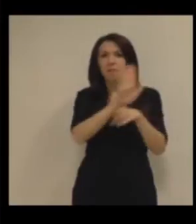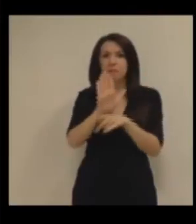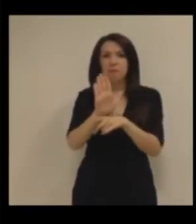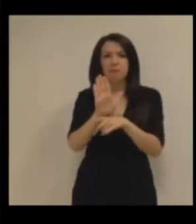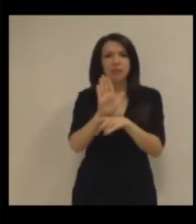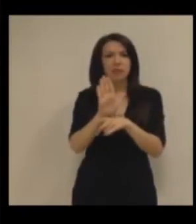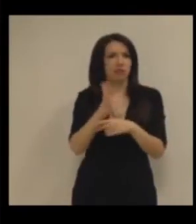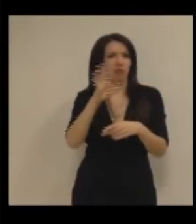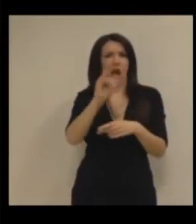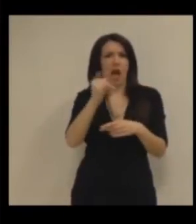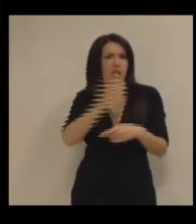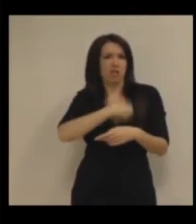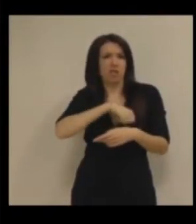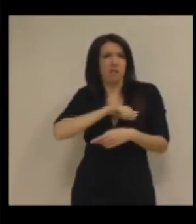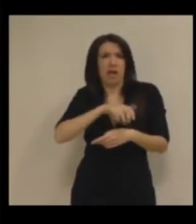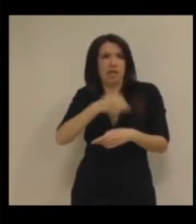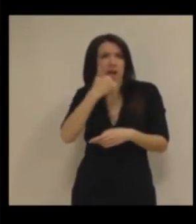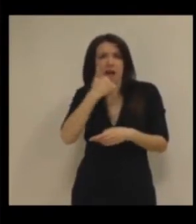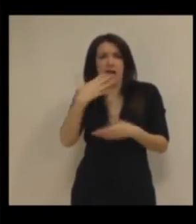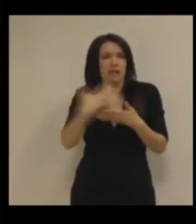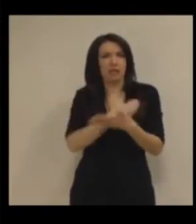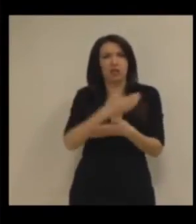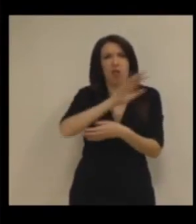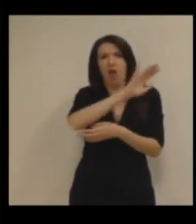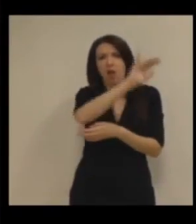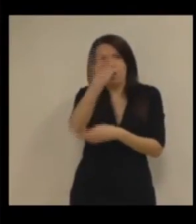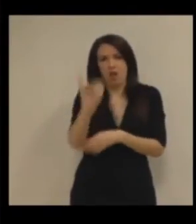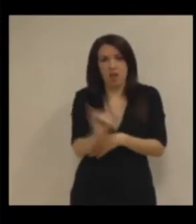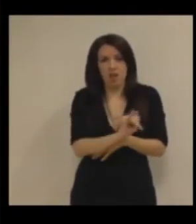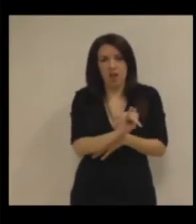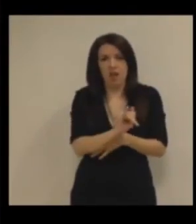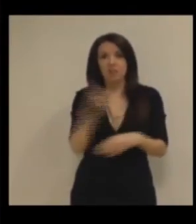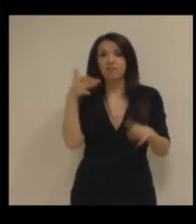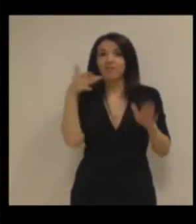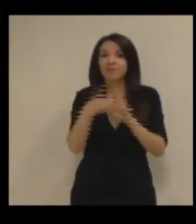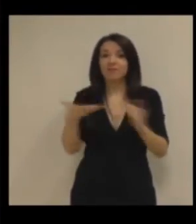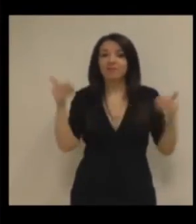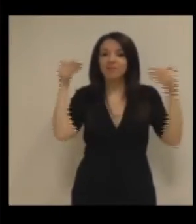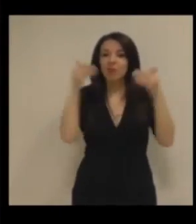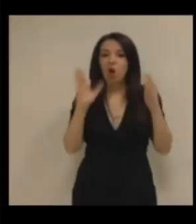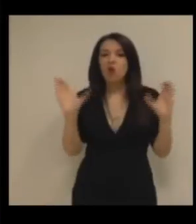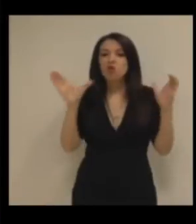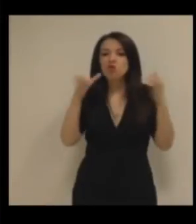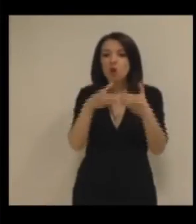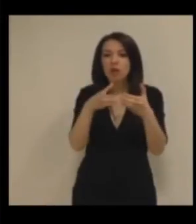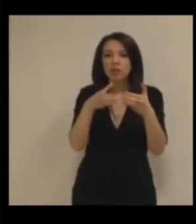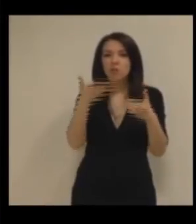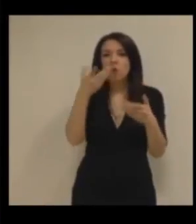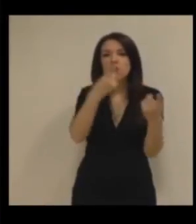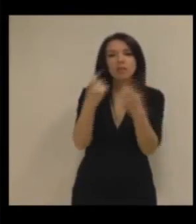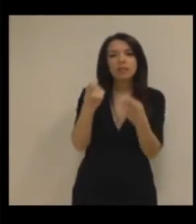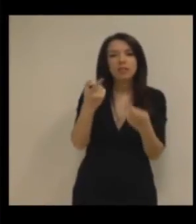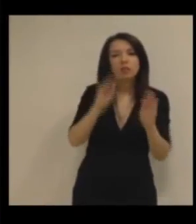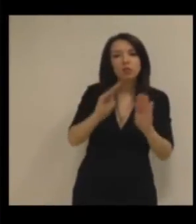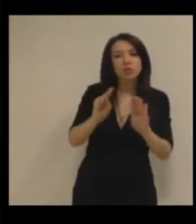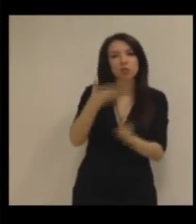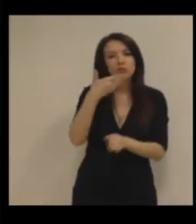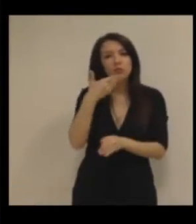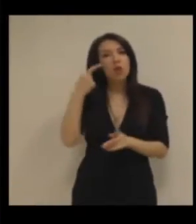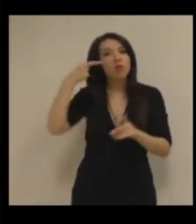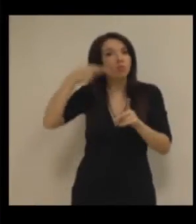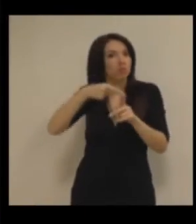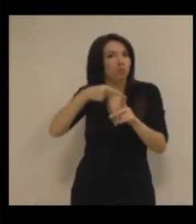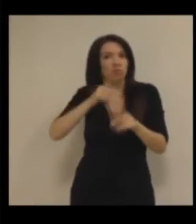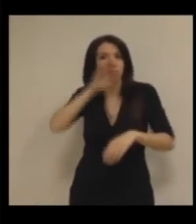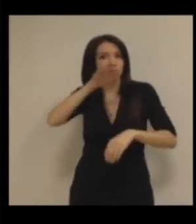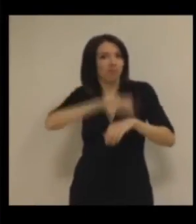todo el territorio nacional y eso lo que nos hace es centrarnos en este colectivo, conocer sus necesidades para cumplir nuestra